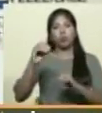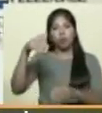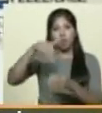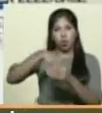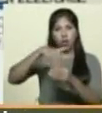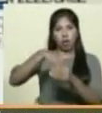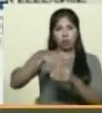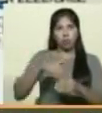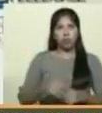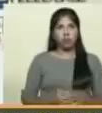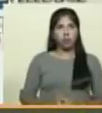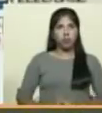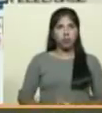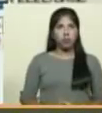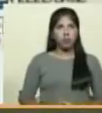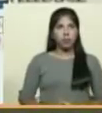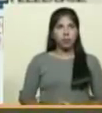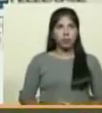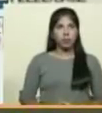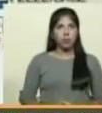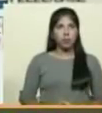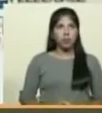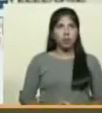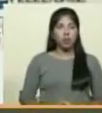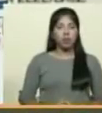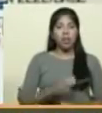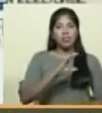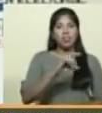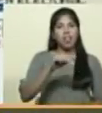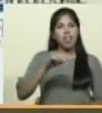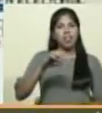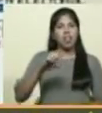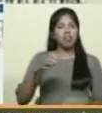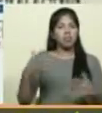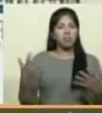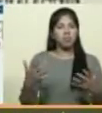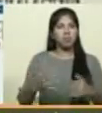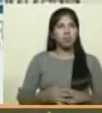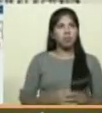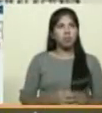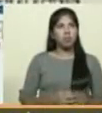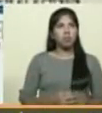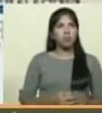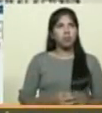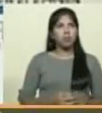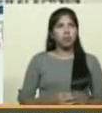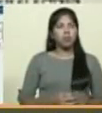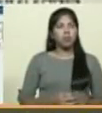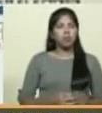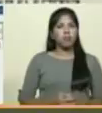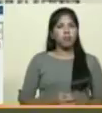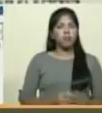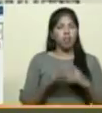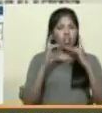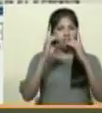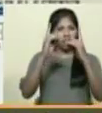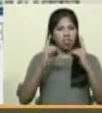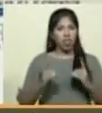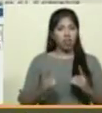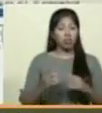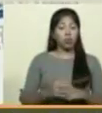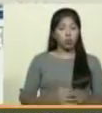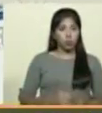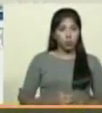bien, el Poder Electoral quiere fijar su posición ante estas